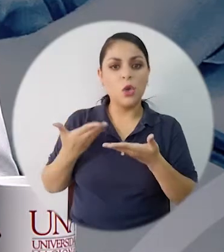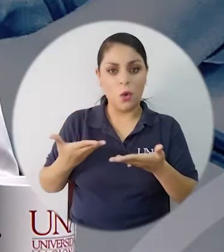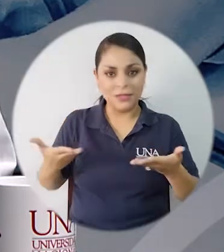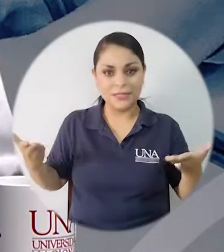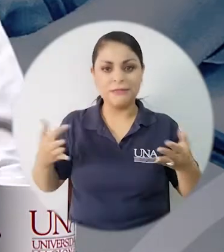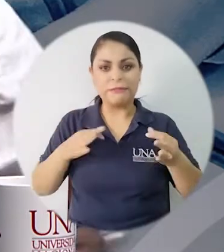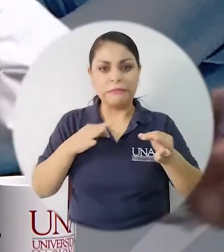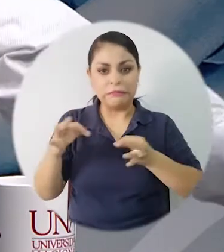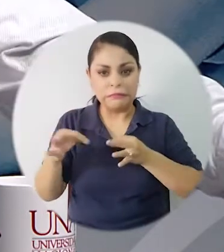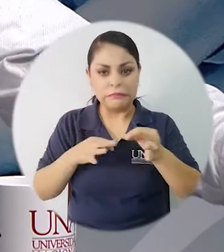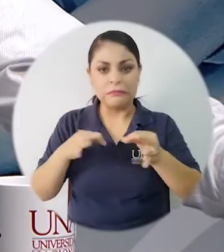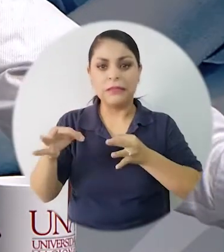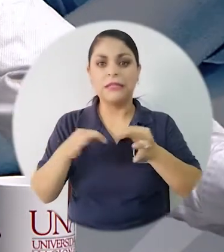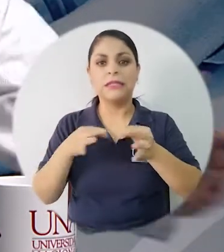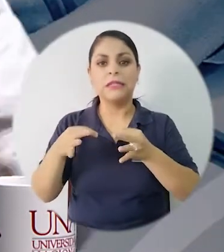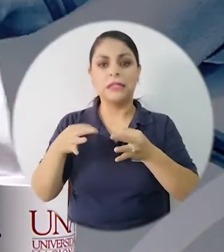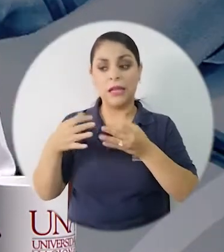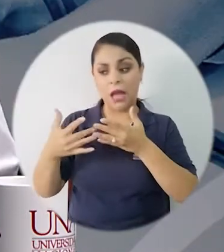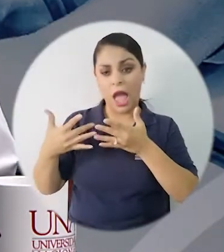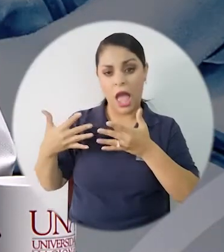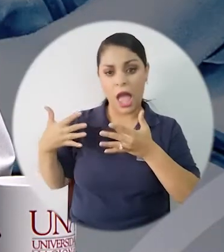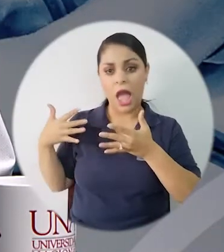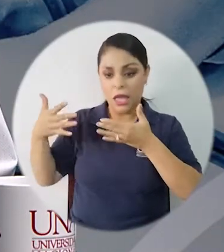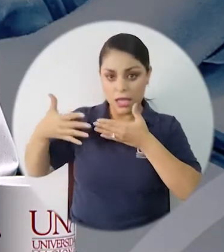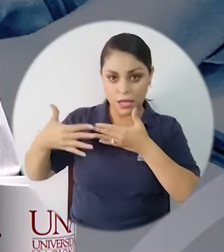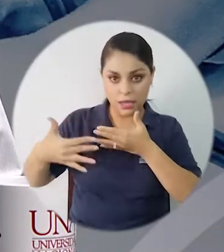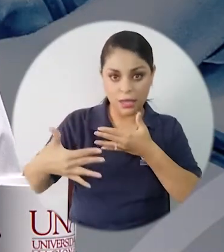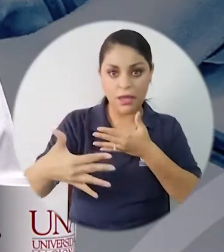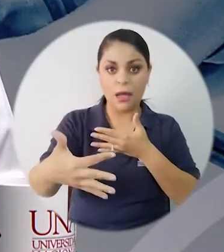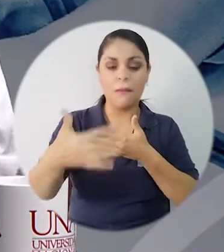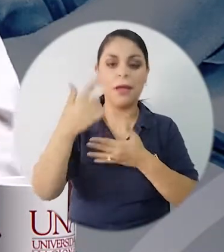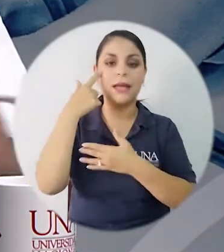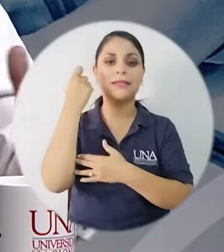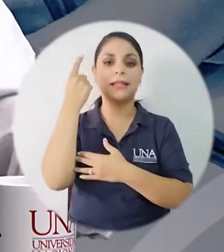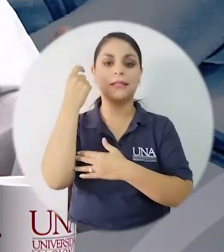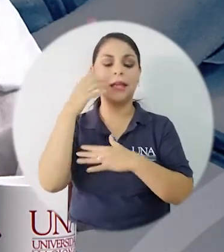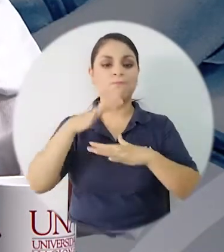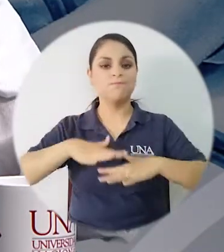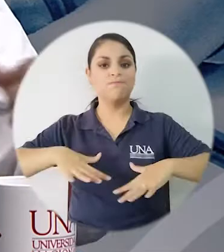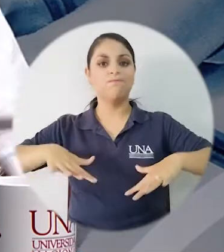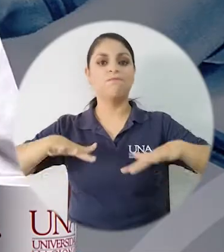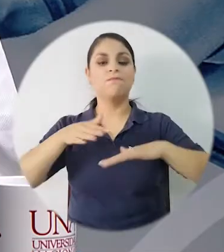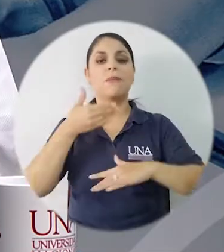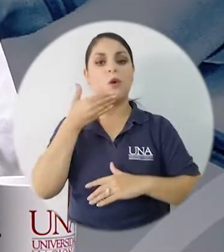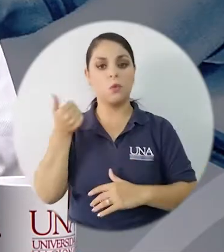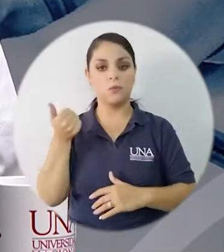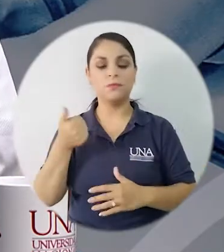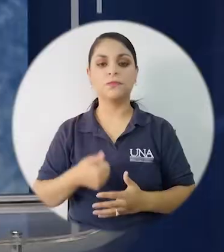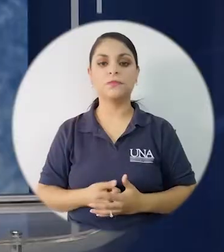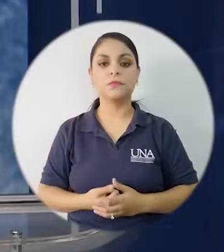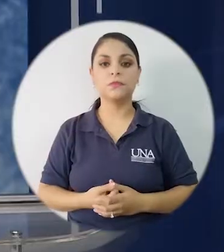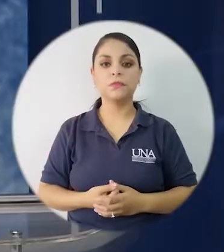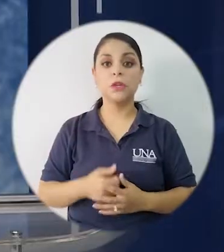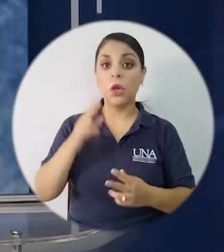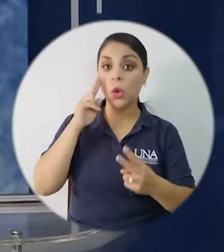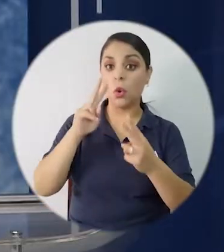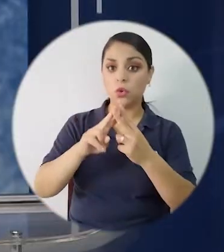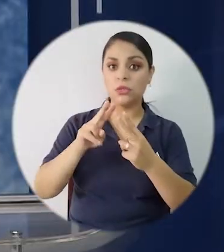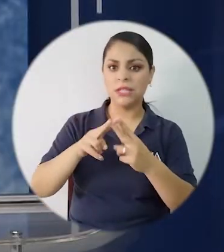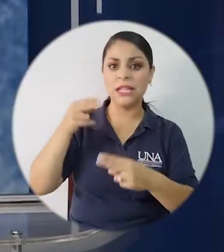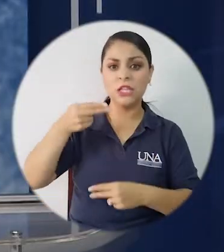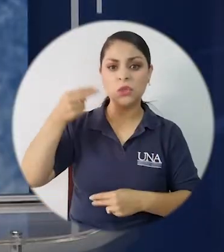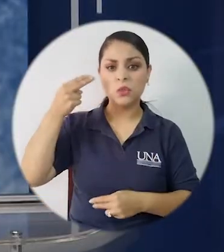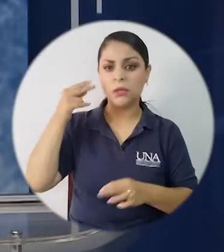explican y hay que ir tiempo atrás y tiempo adelante para entender un marco mayor. Conocer la historia es